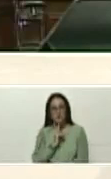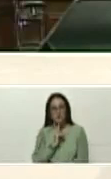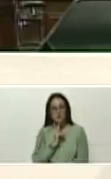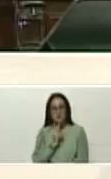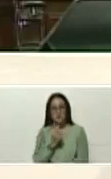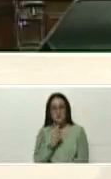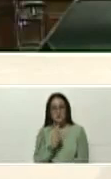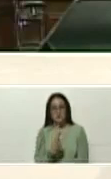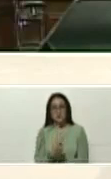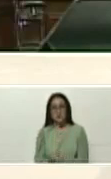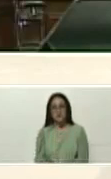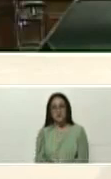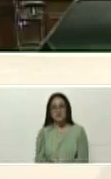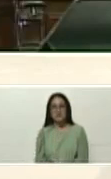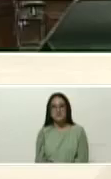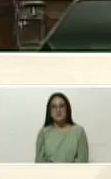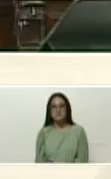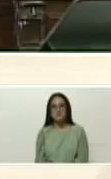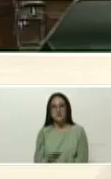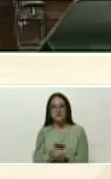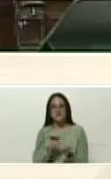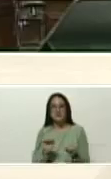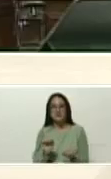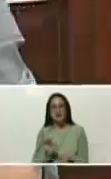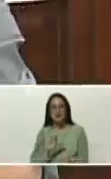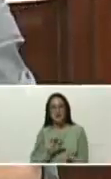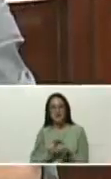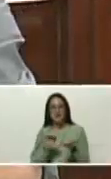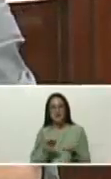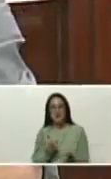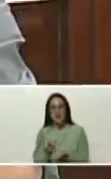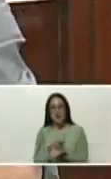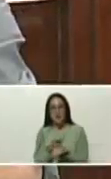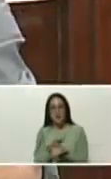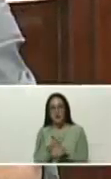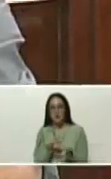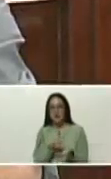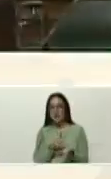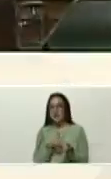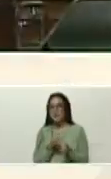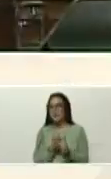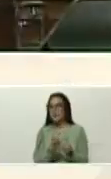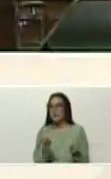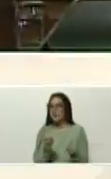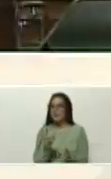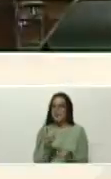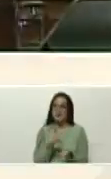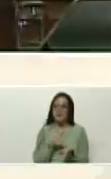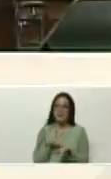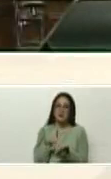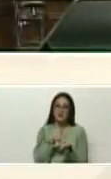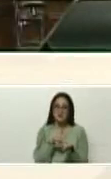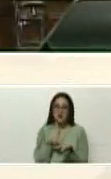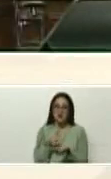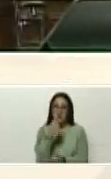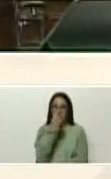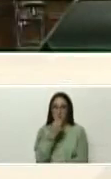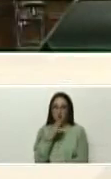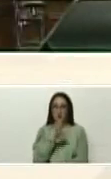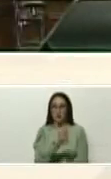dice, el sistema de gobierno, la democracia participativa y protagónica.